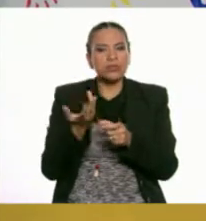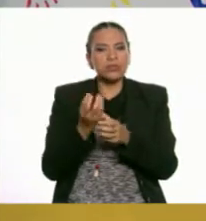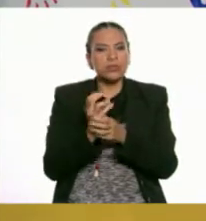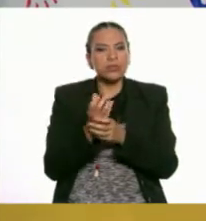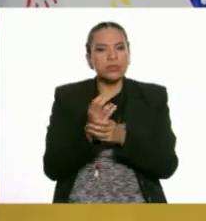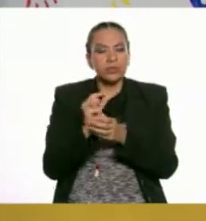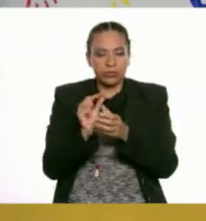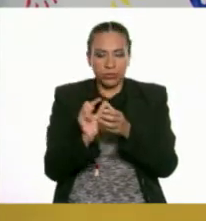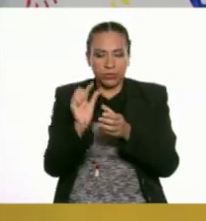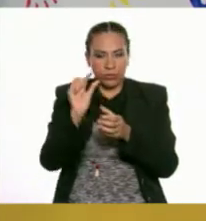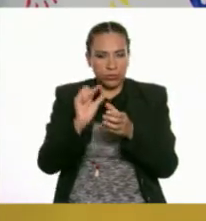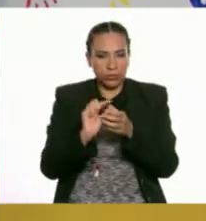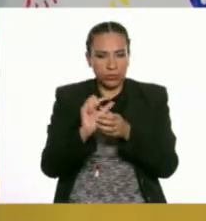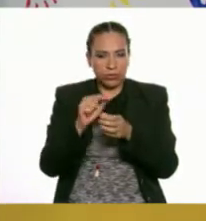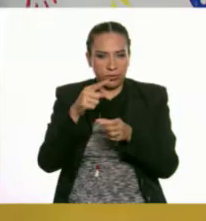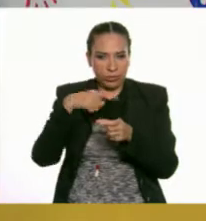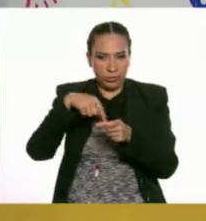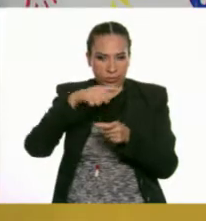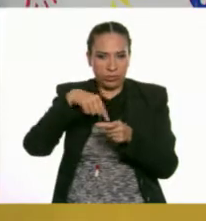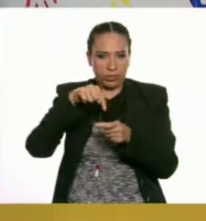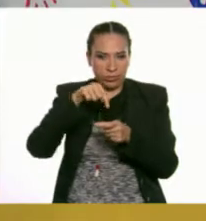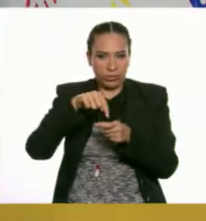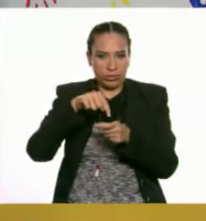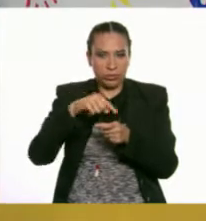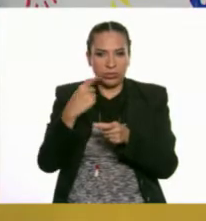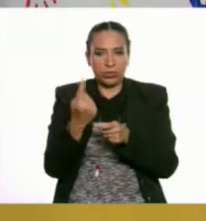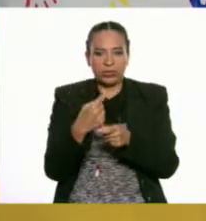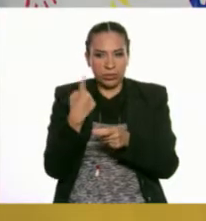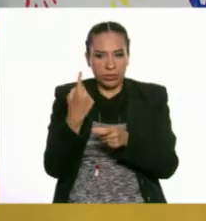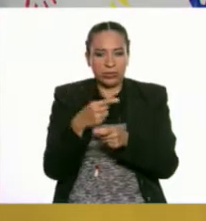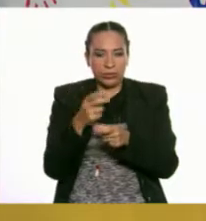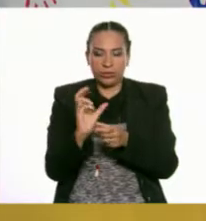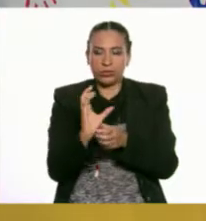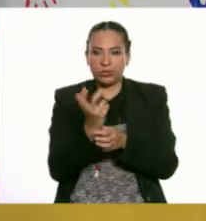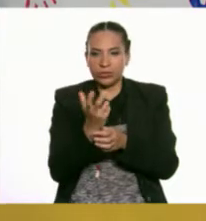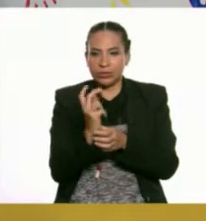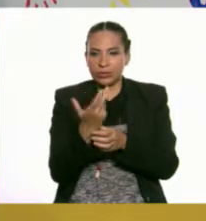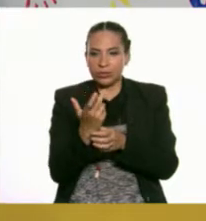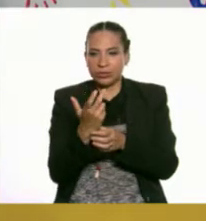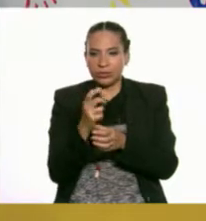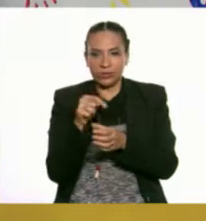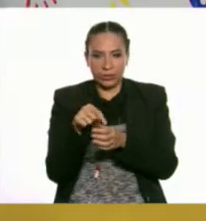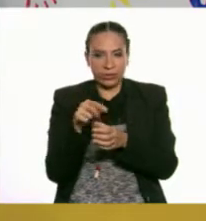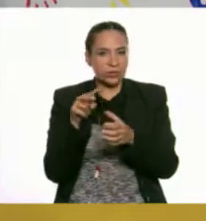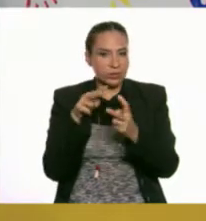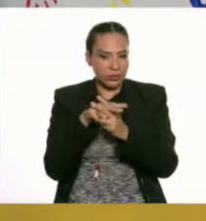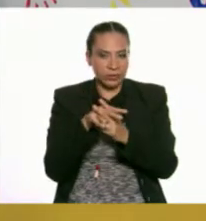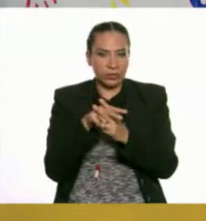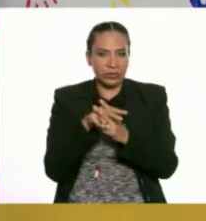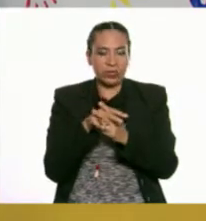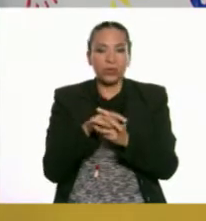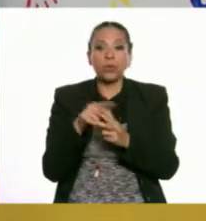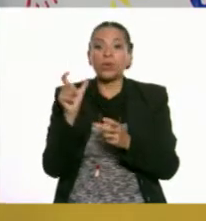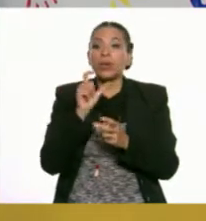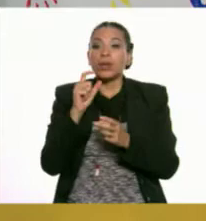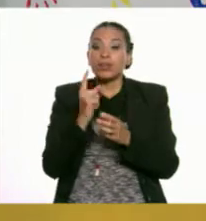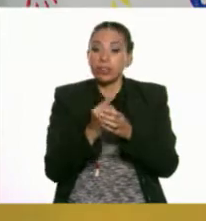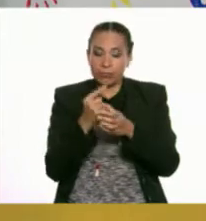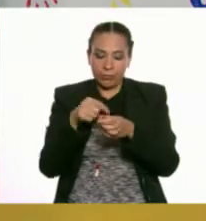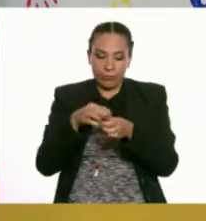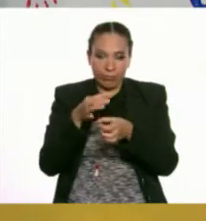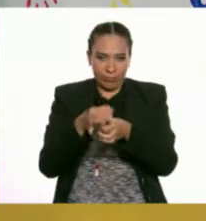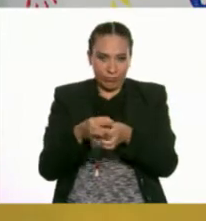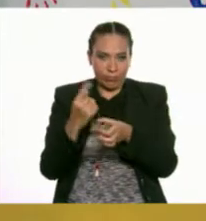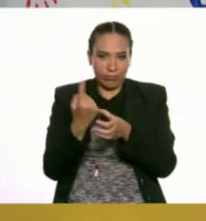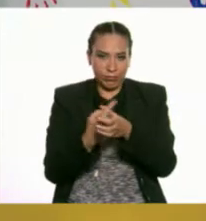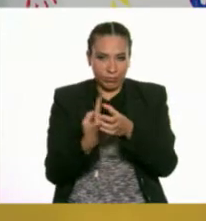como pivote que empieza a girar. Sí. ¿Qué es lo que hace girar las aspas de tu licuadora cuando la conectas? Sí. Cuando gira eso, ese